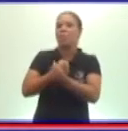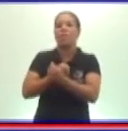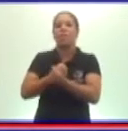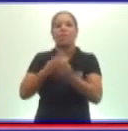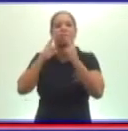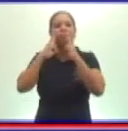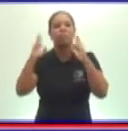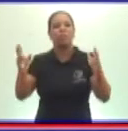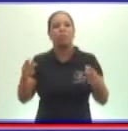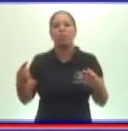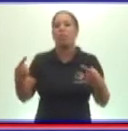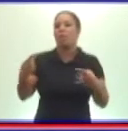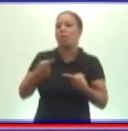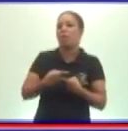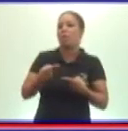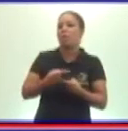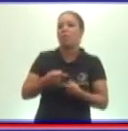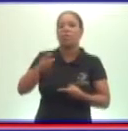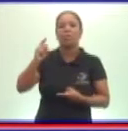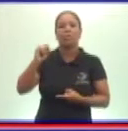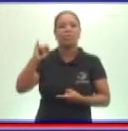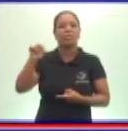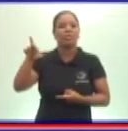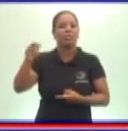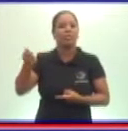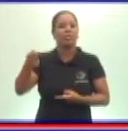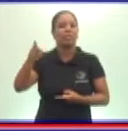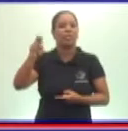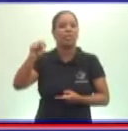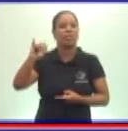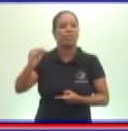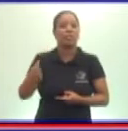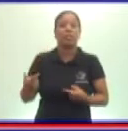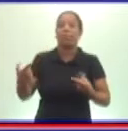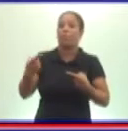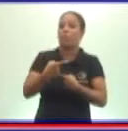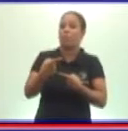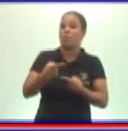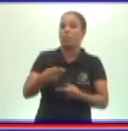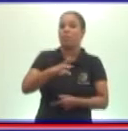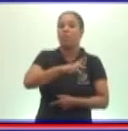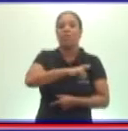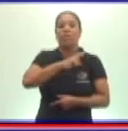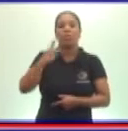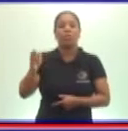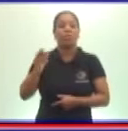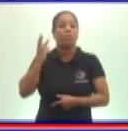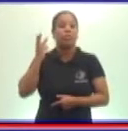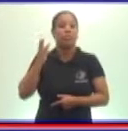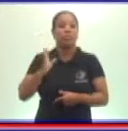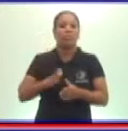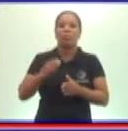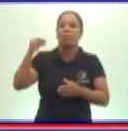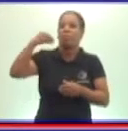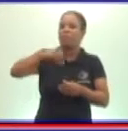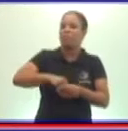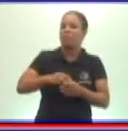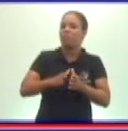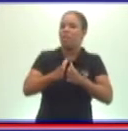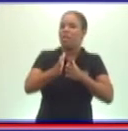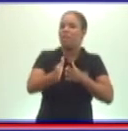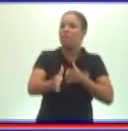tiranía, en segunda, contra los enemigos de la revolución y en tercera, para infiltrarse en las filas del enemigo